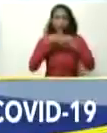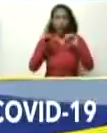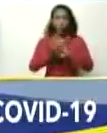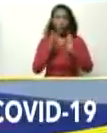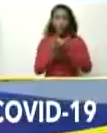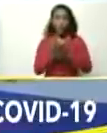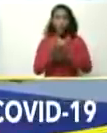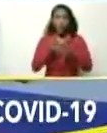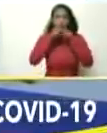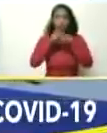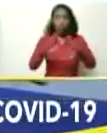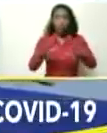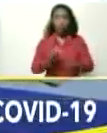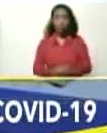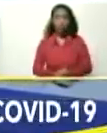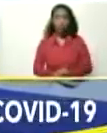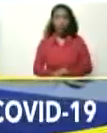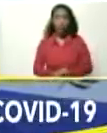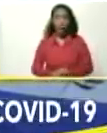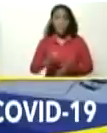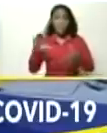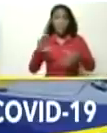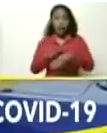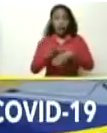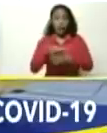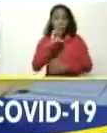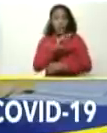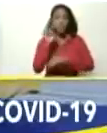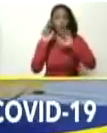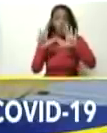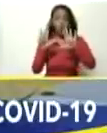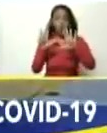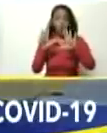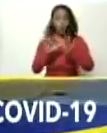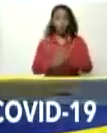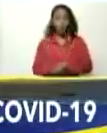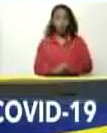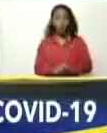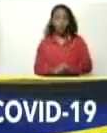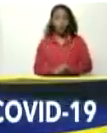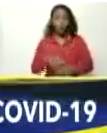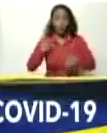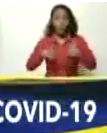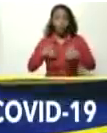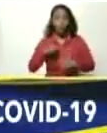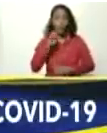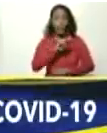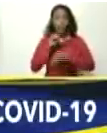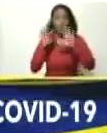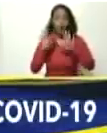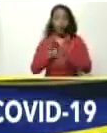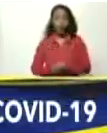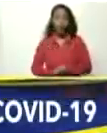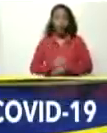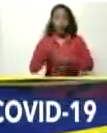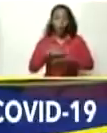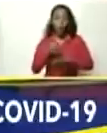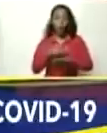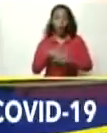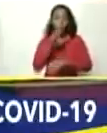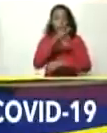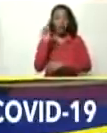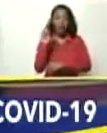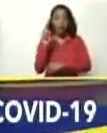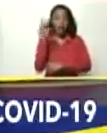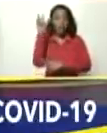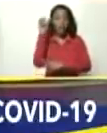se despliegue. Martes 28, miércoles 29... jueves 30 y el